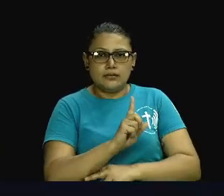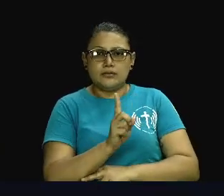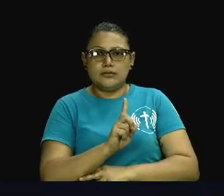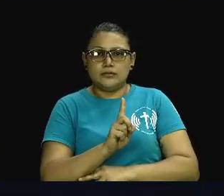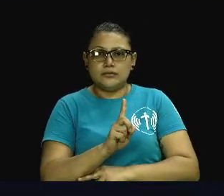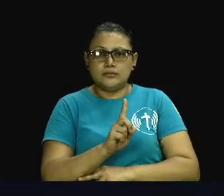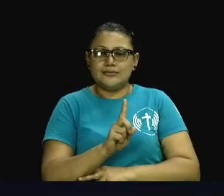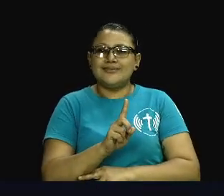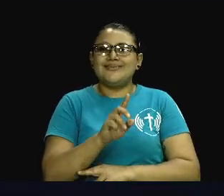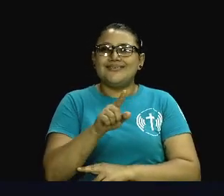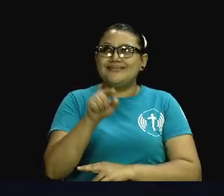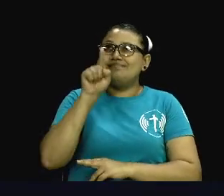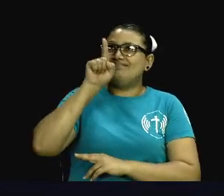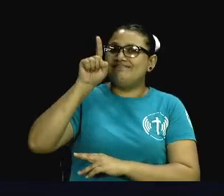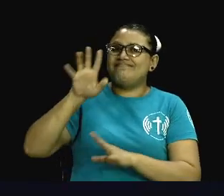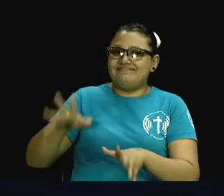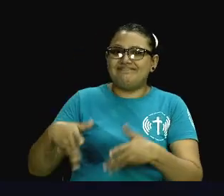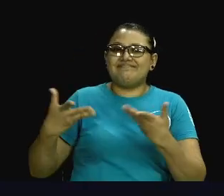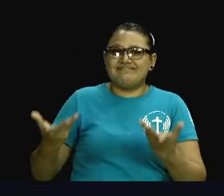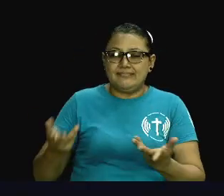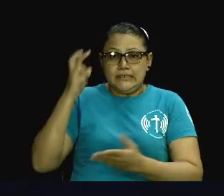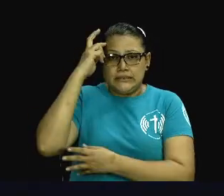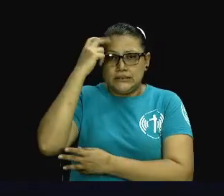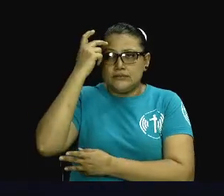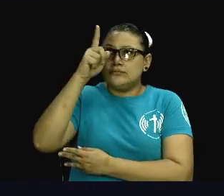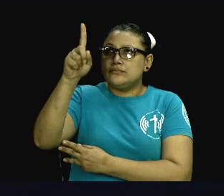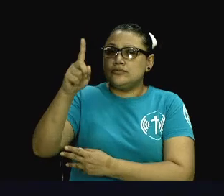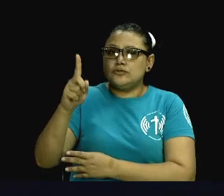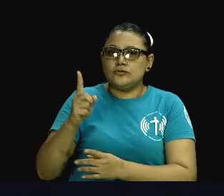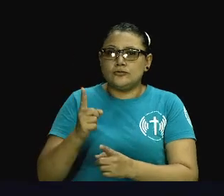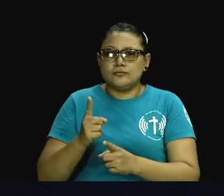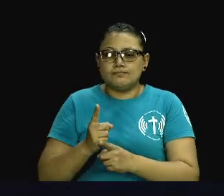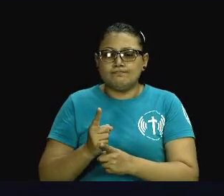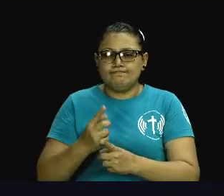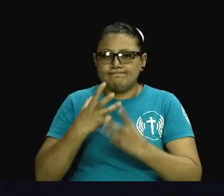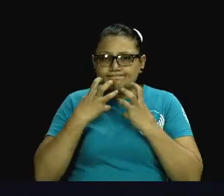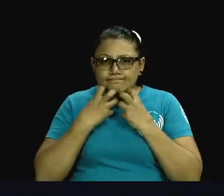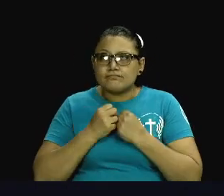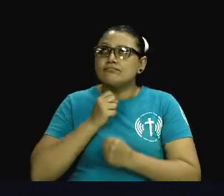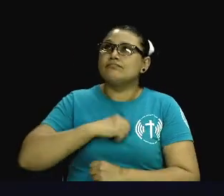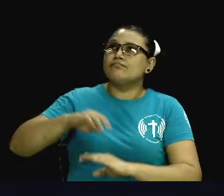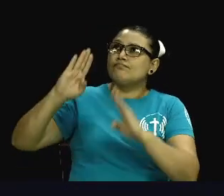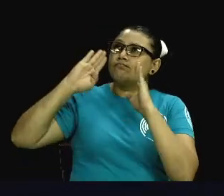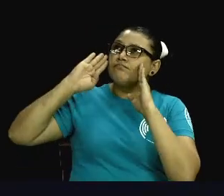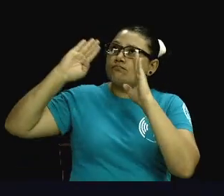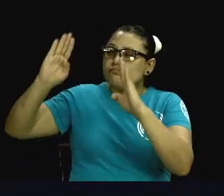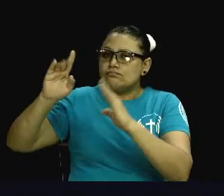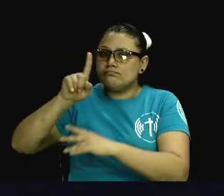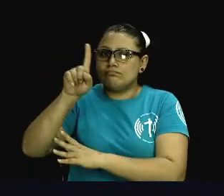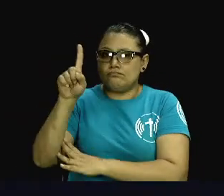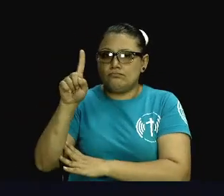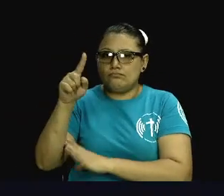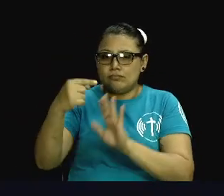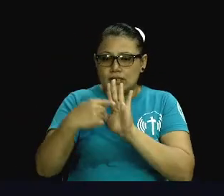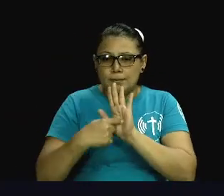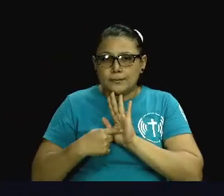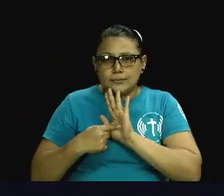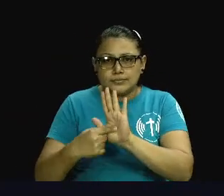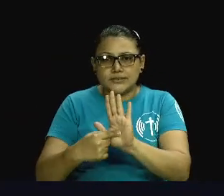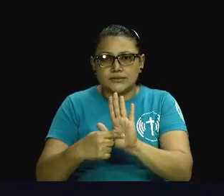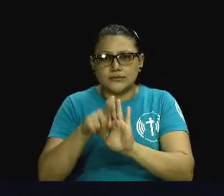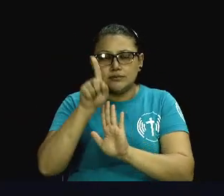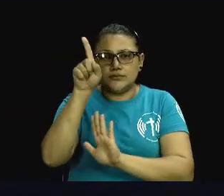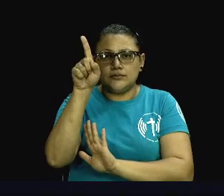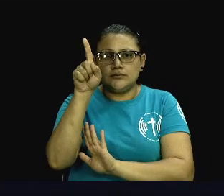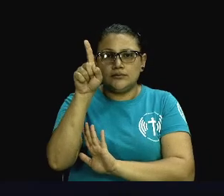allá en el cielo y tenemos que cambiar nuestra actitud y ver las cosas las señales que dios manda